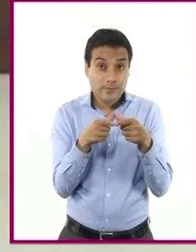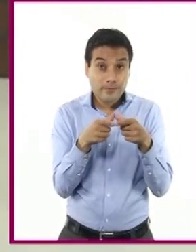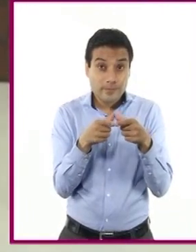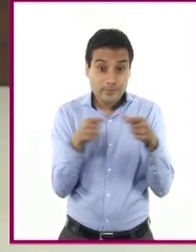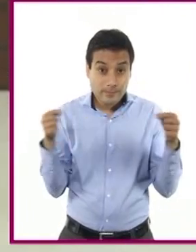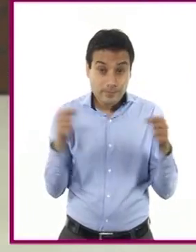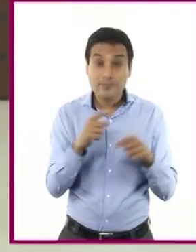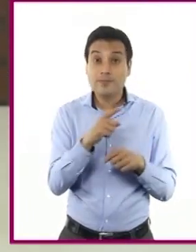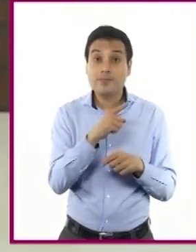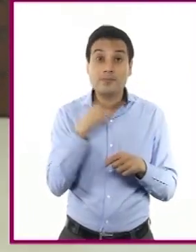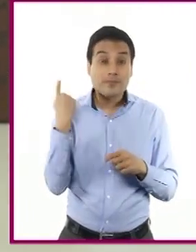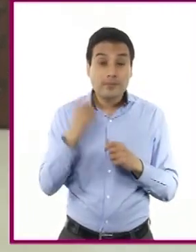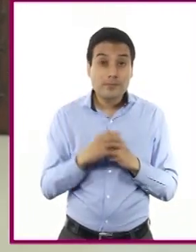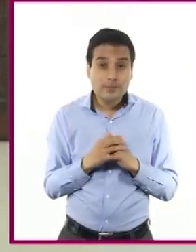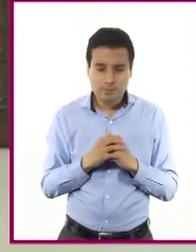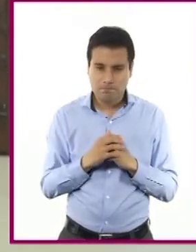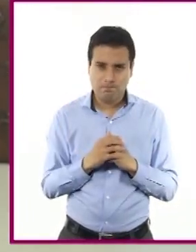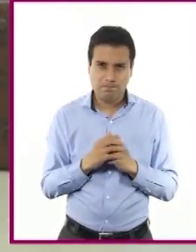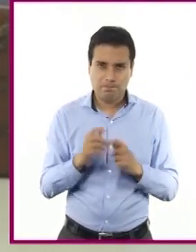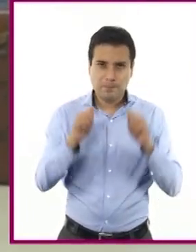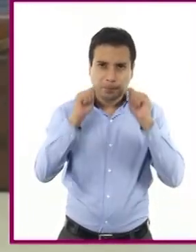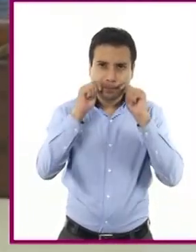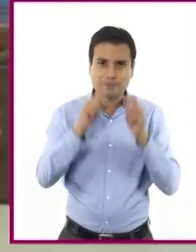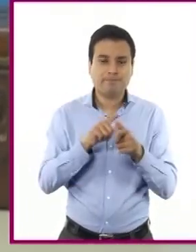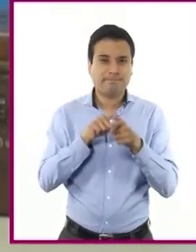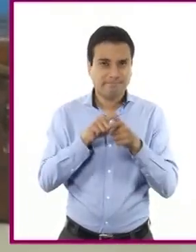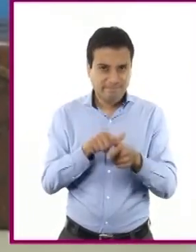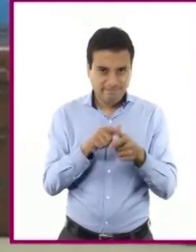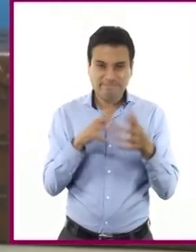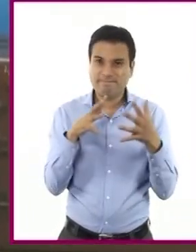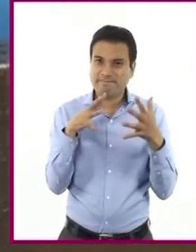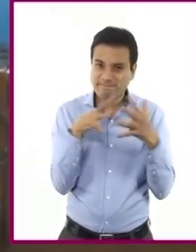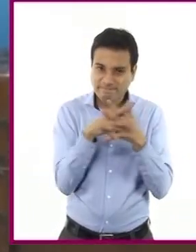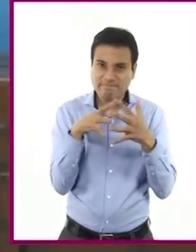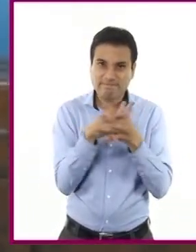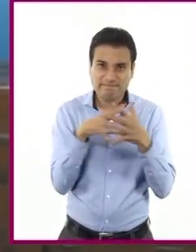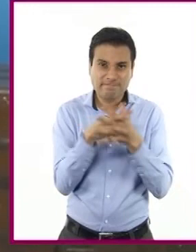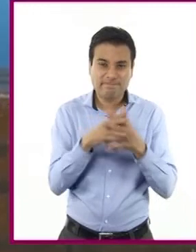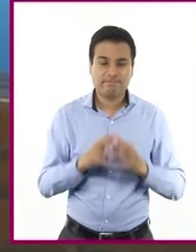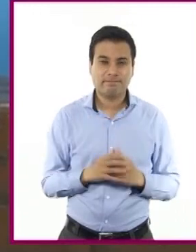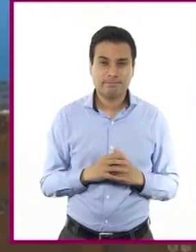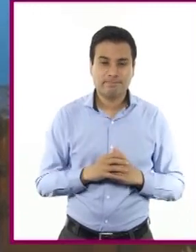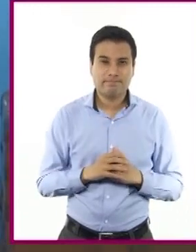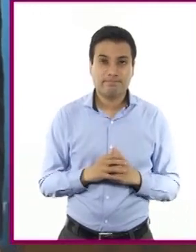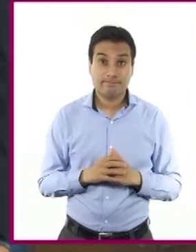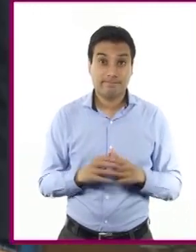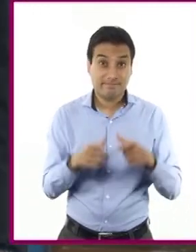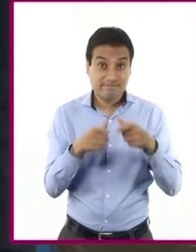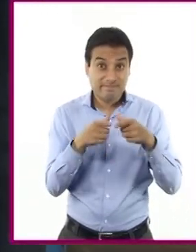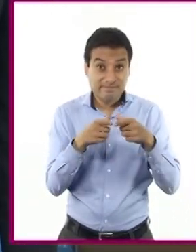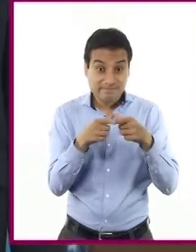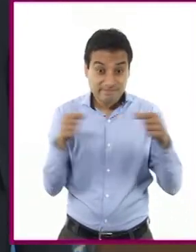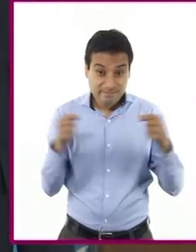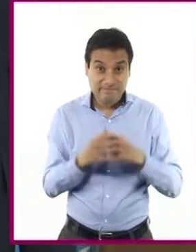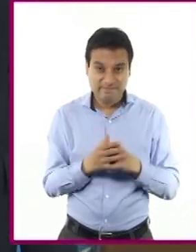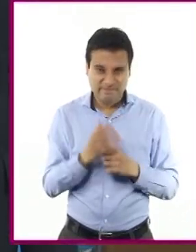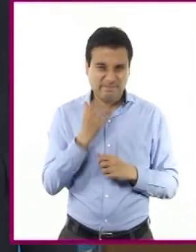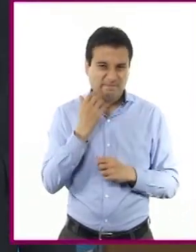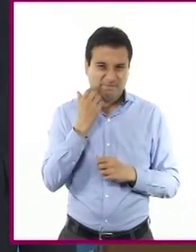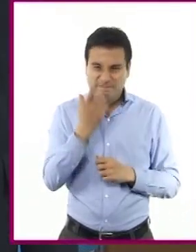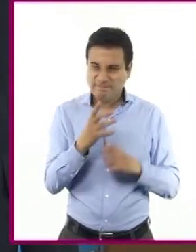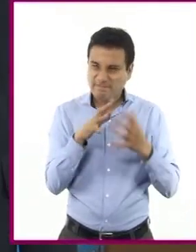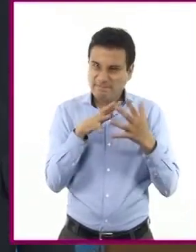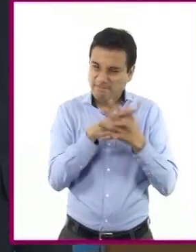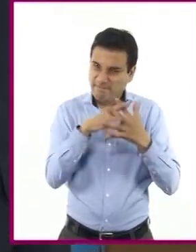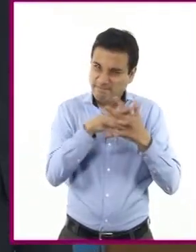las derrotas acumuladas y las pérdidas militares sufridas, se negaba a rendirse. Estaba dispuesto a pelear hasta el último